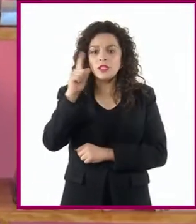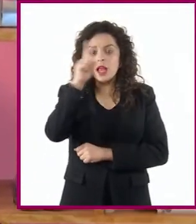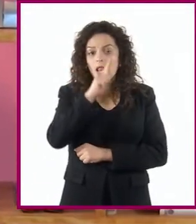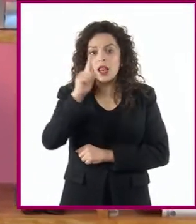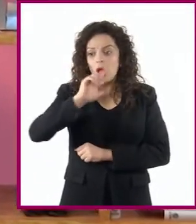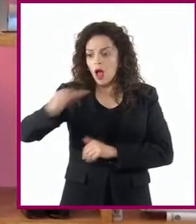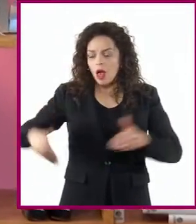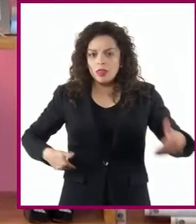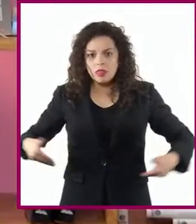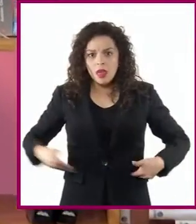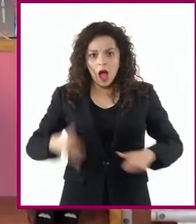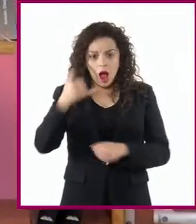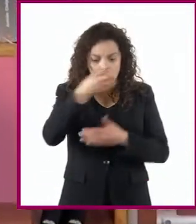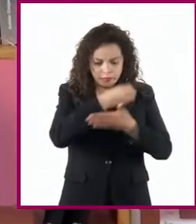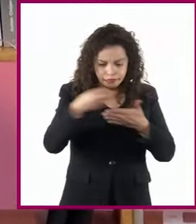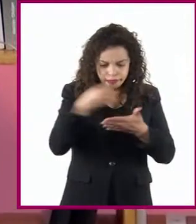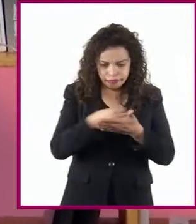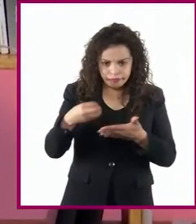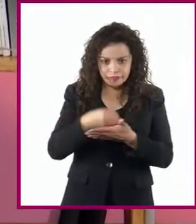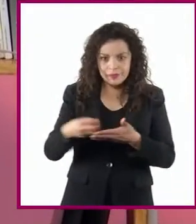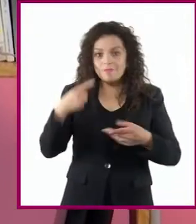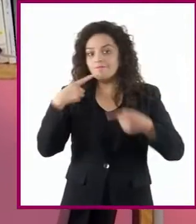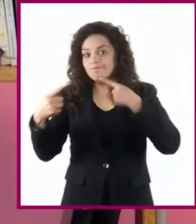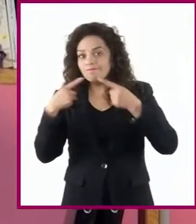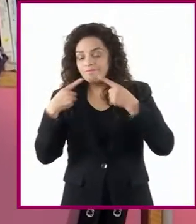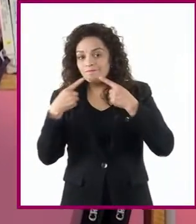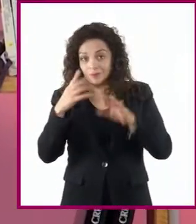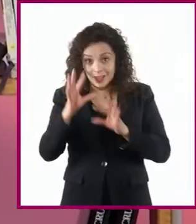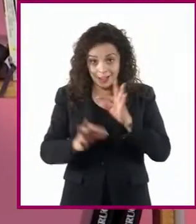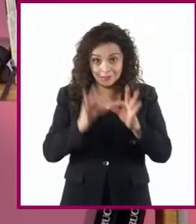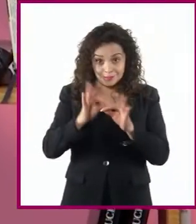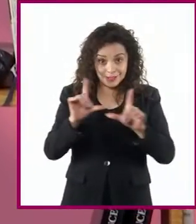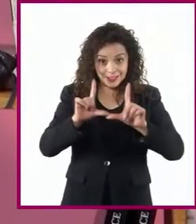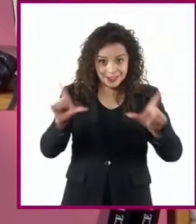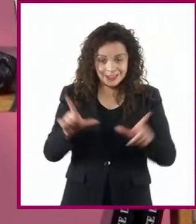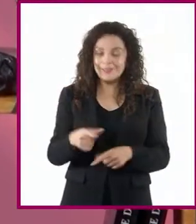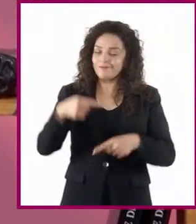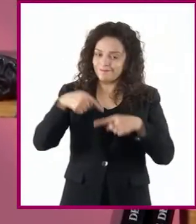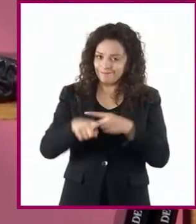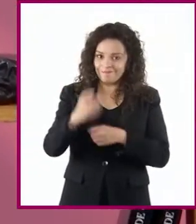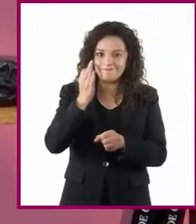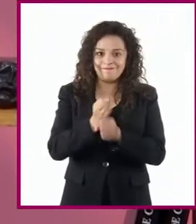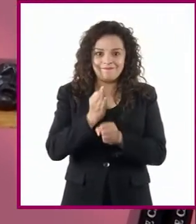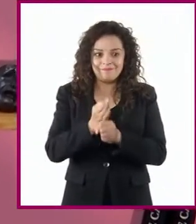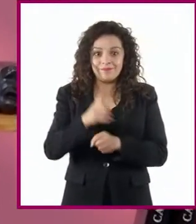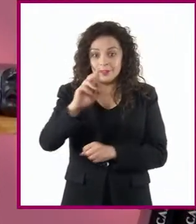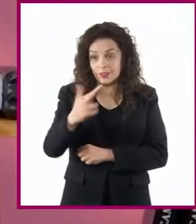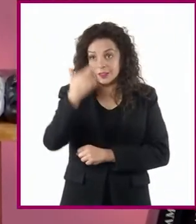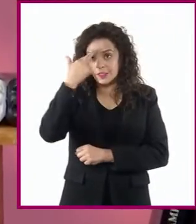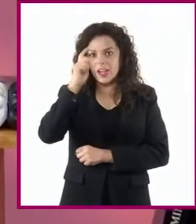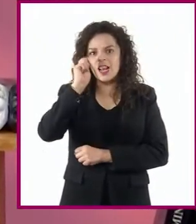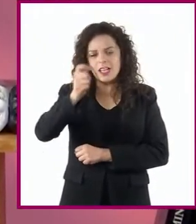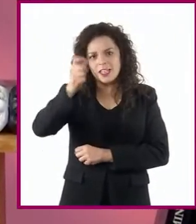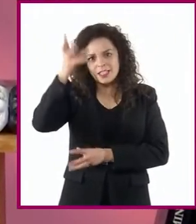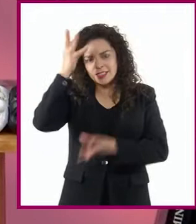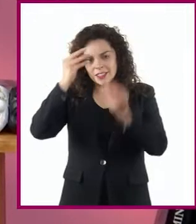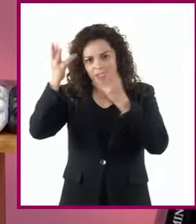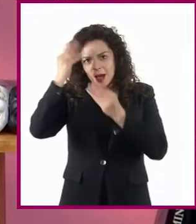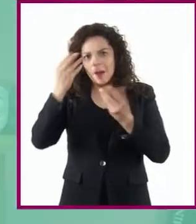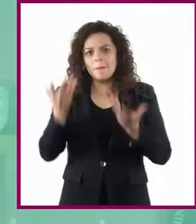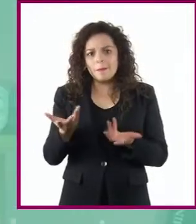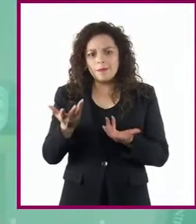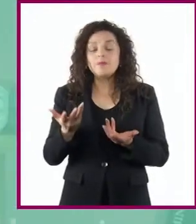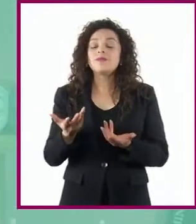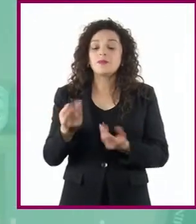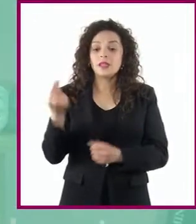diálogos. ¿Listas y listos? Muy bien, iniciemos. Recordemos nuestro aprendizaje esperado. Reconoce